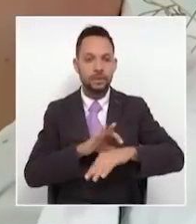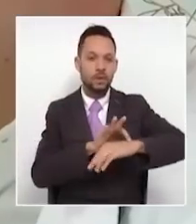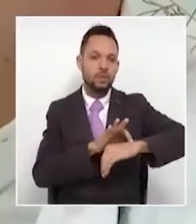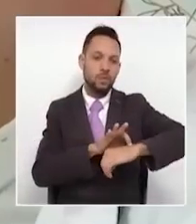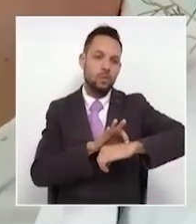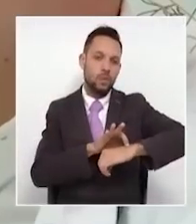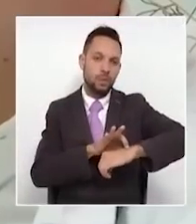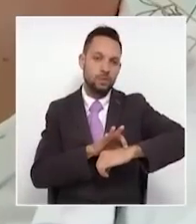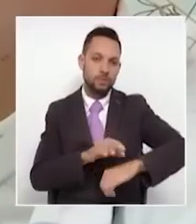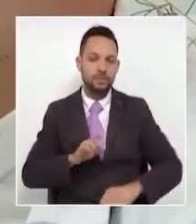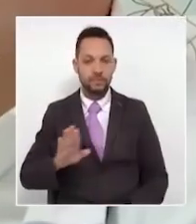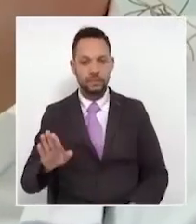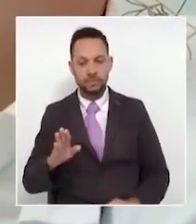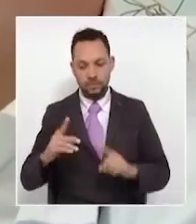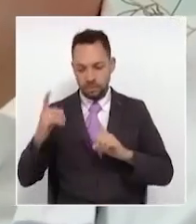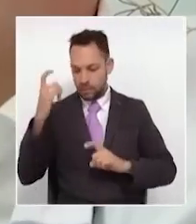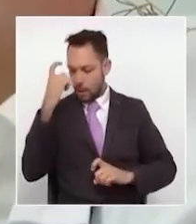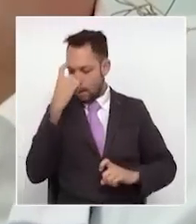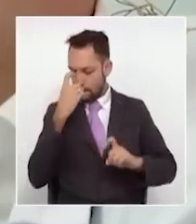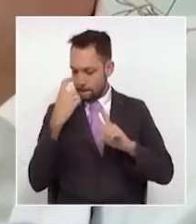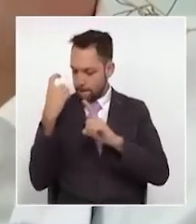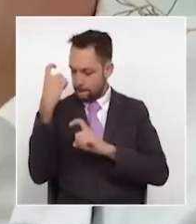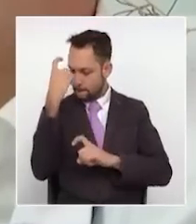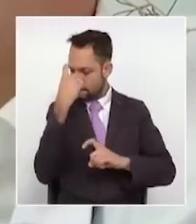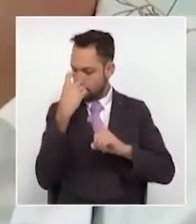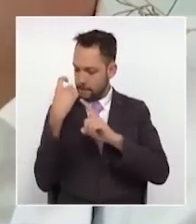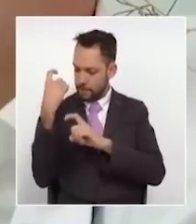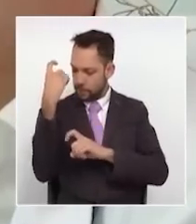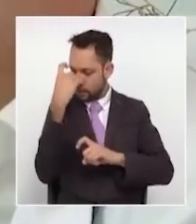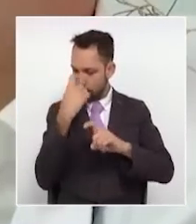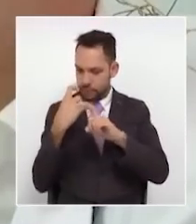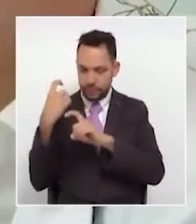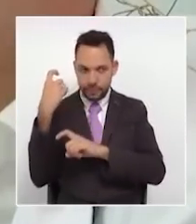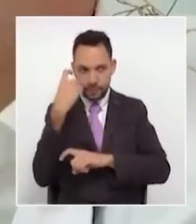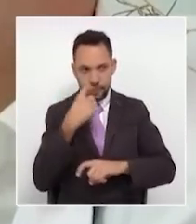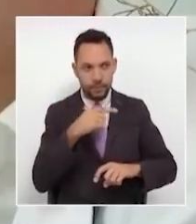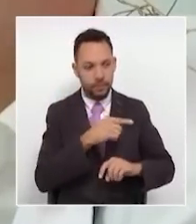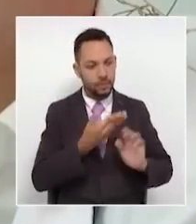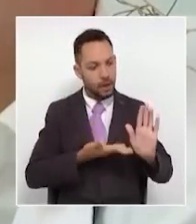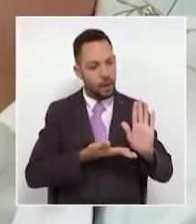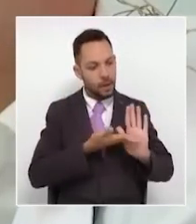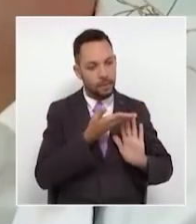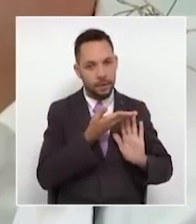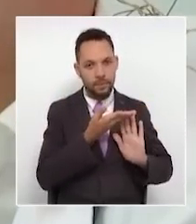está en un estado de meditación y vemos cómo sobresalen las ondas